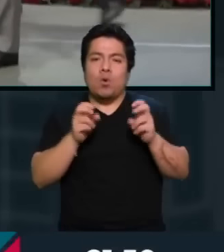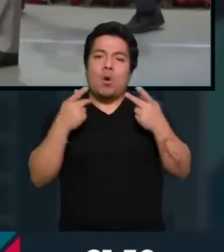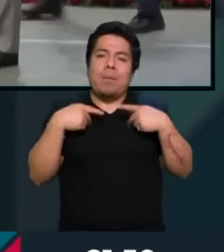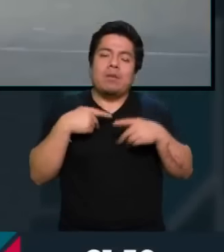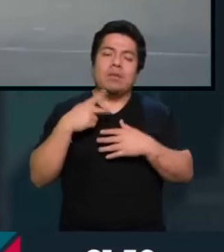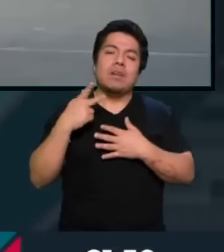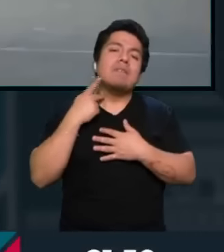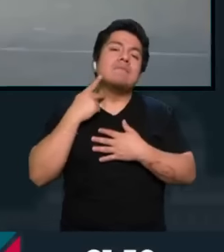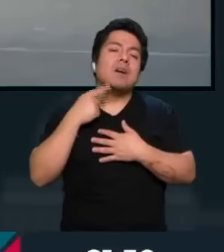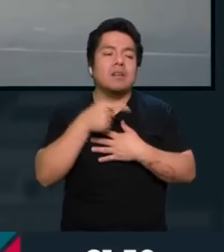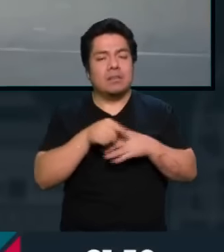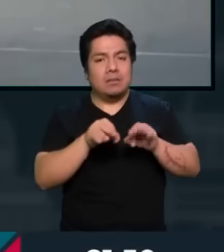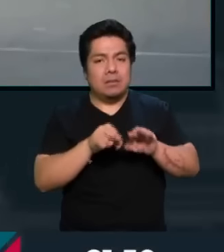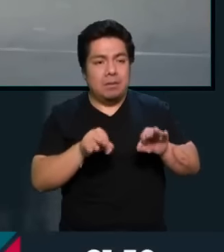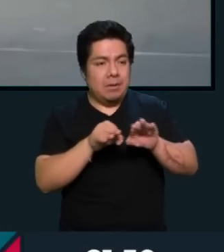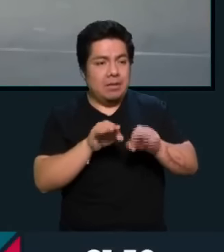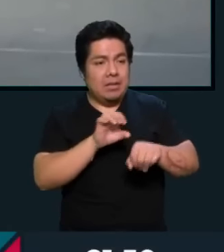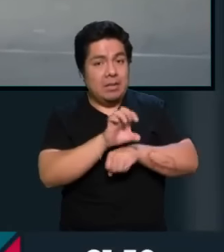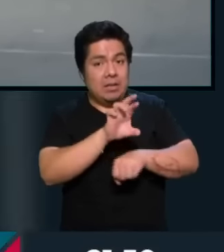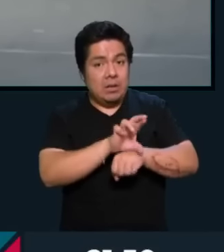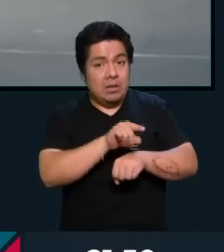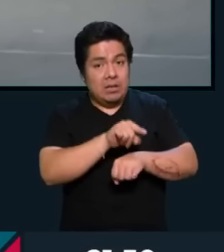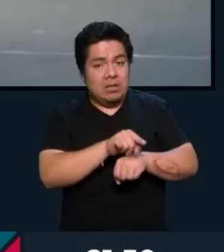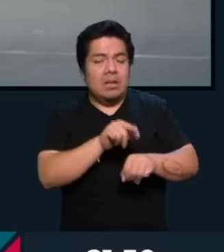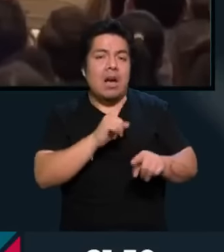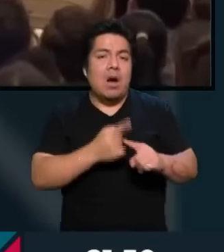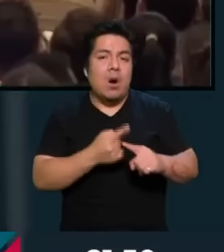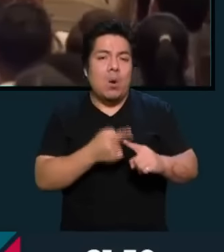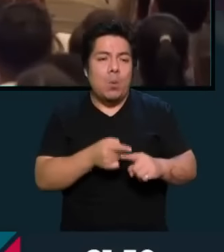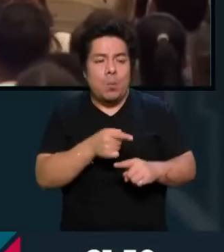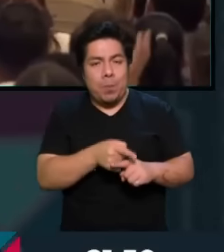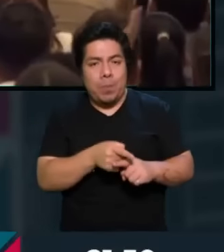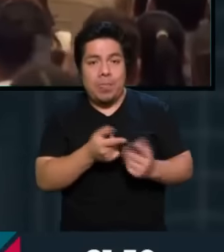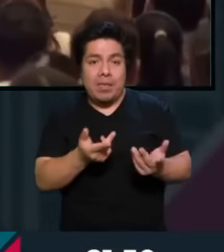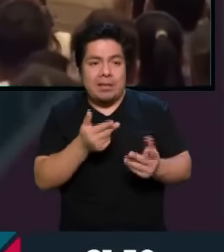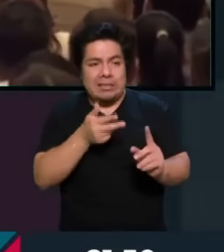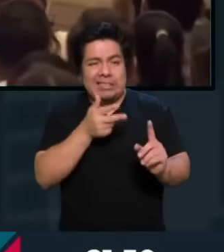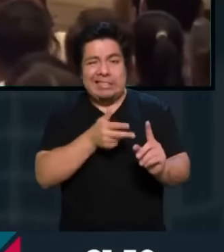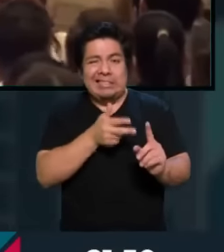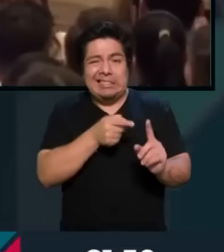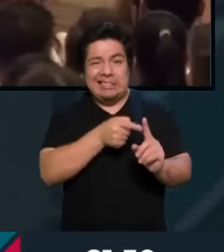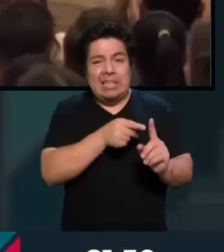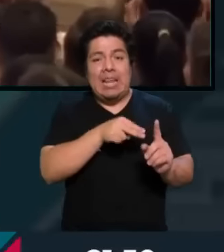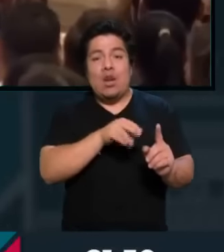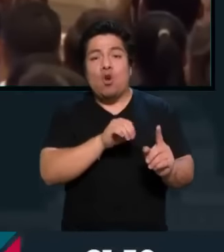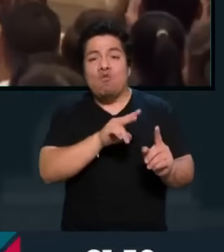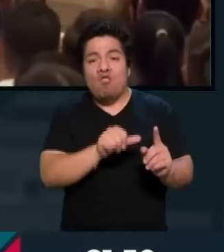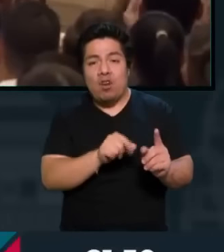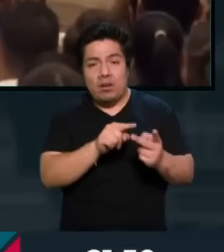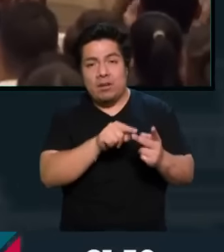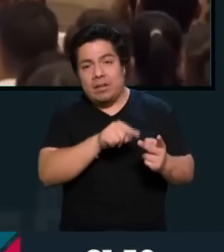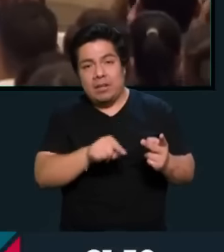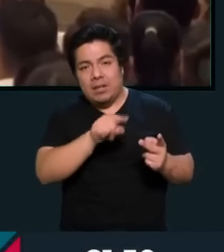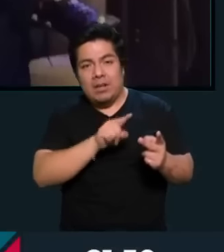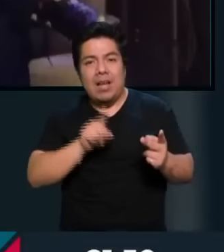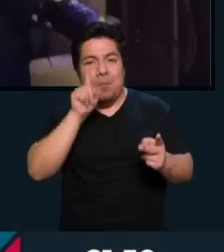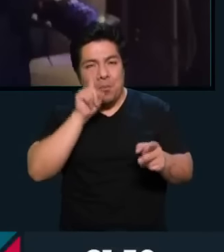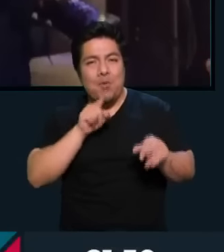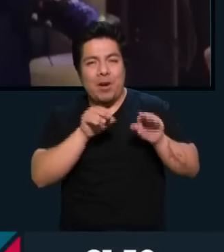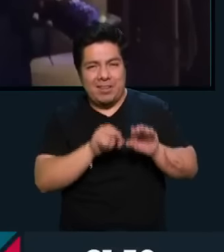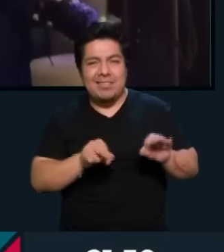relevantes en Ecuador empezando por la persecución de Daniel Novoa contra mujeres relevantes